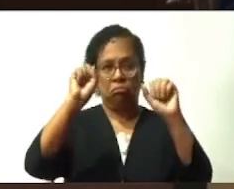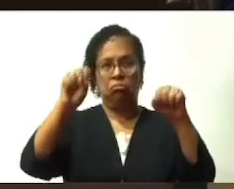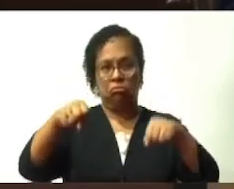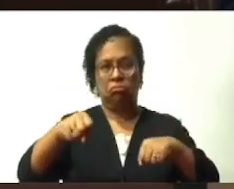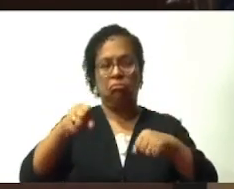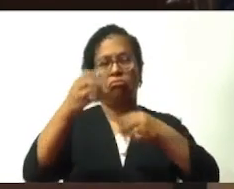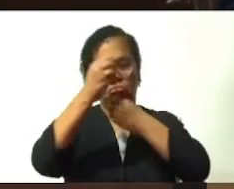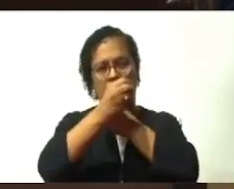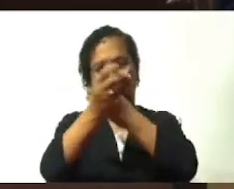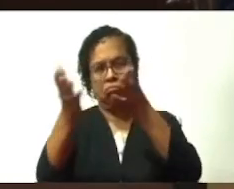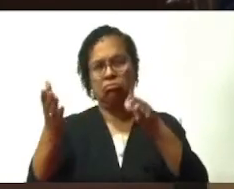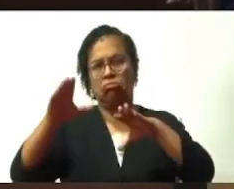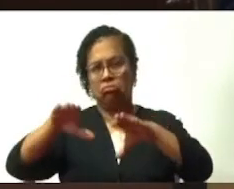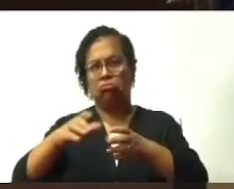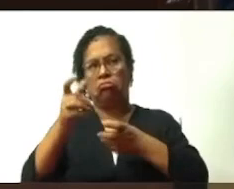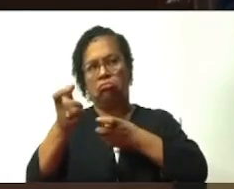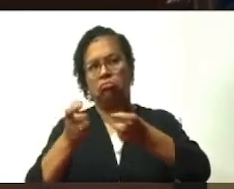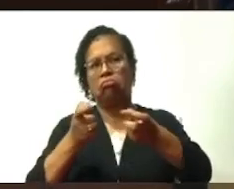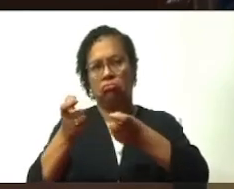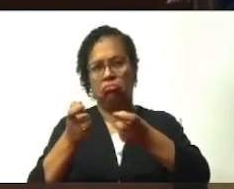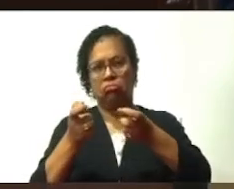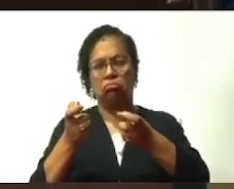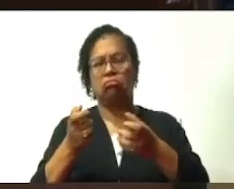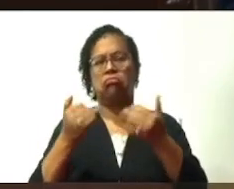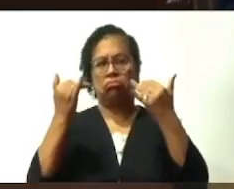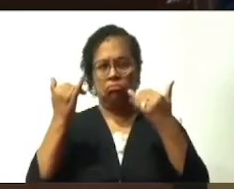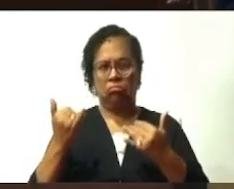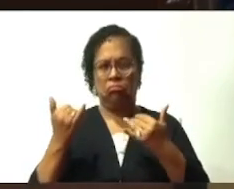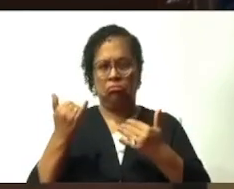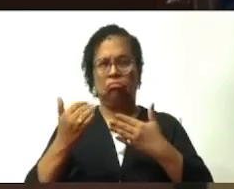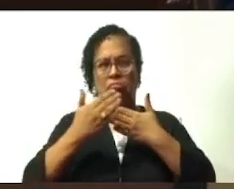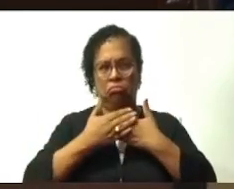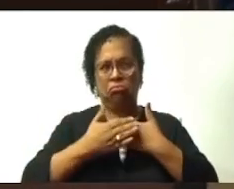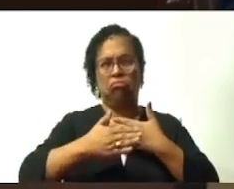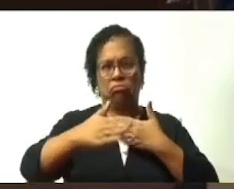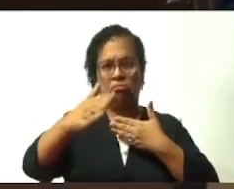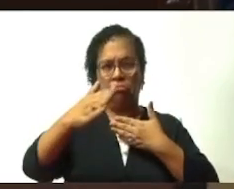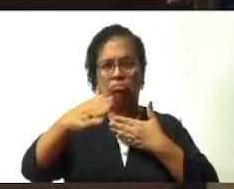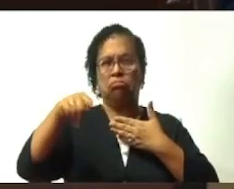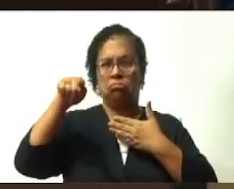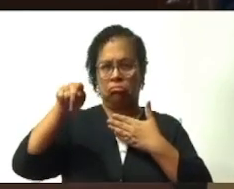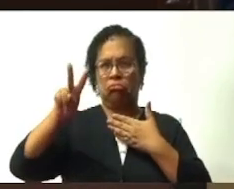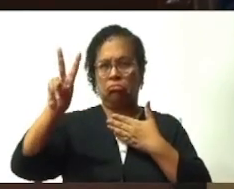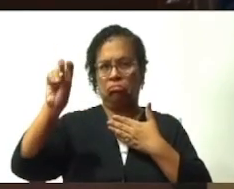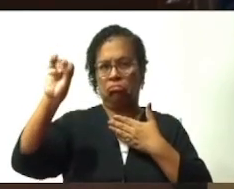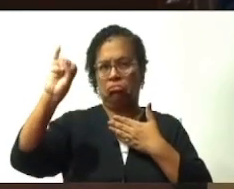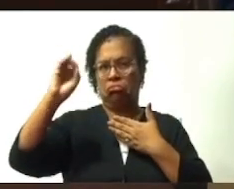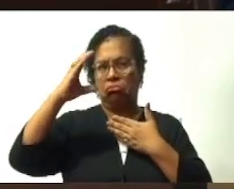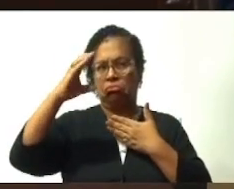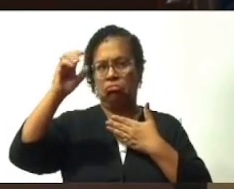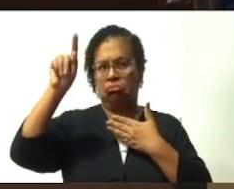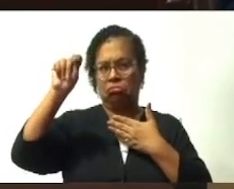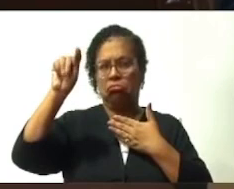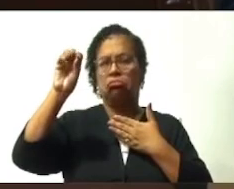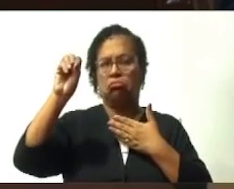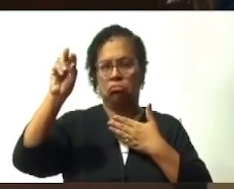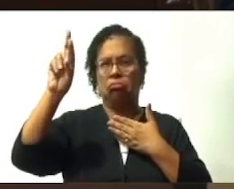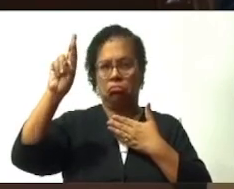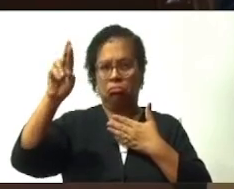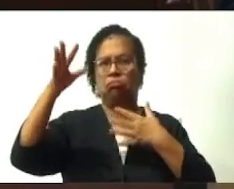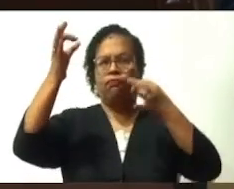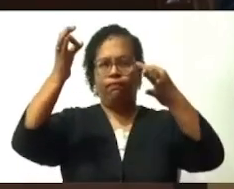y a partir de, digamos, del día de hoy, que Víctor con sus palabras lo